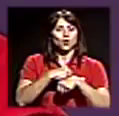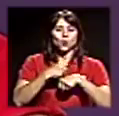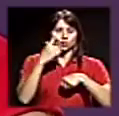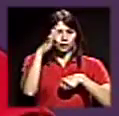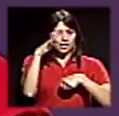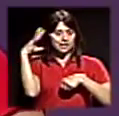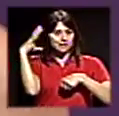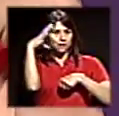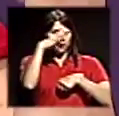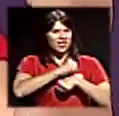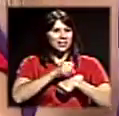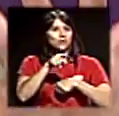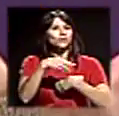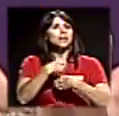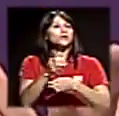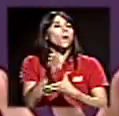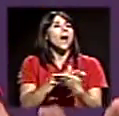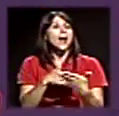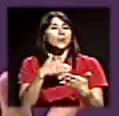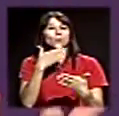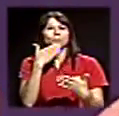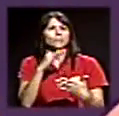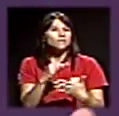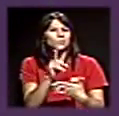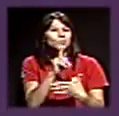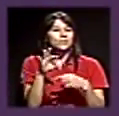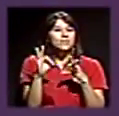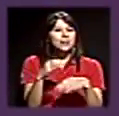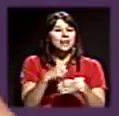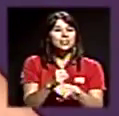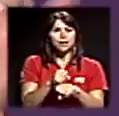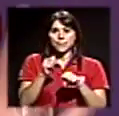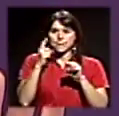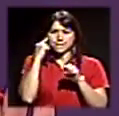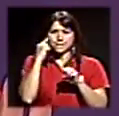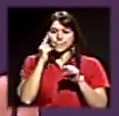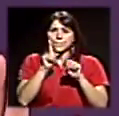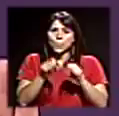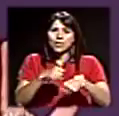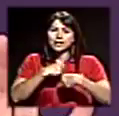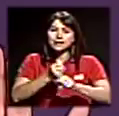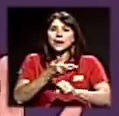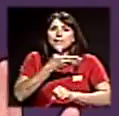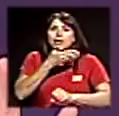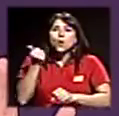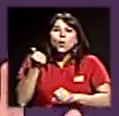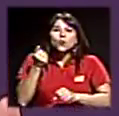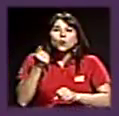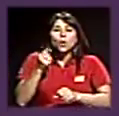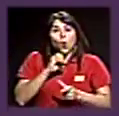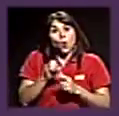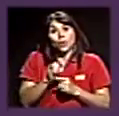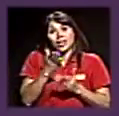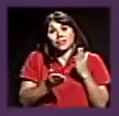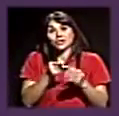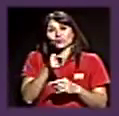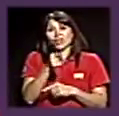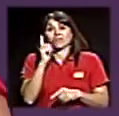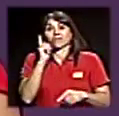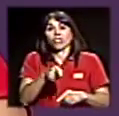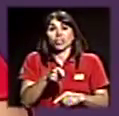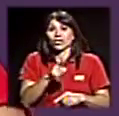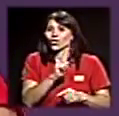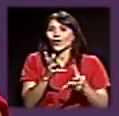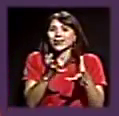bien hechas y que puede de otra manera pensar que puede hacerlas mejor o que no quiso hacerlas, pero le tocó hacerlas. ¿Fue obligada? No fue